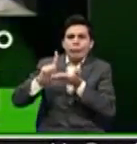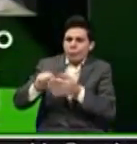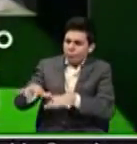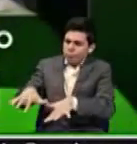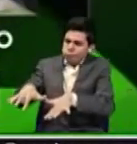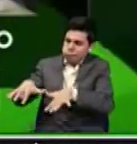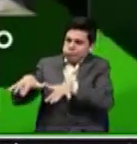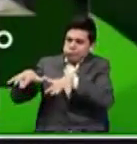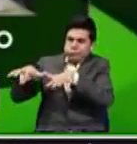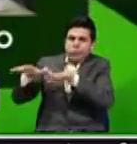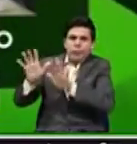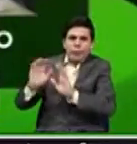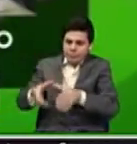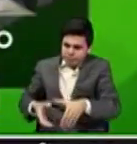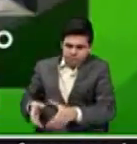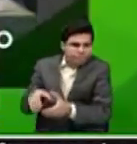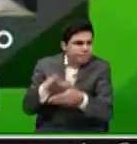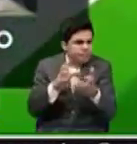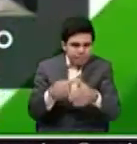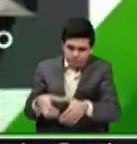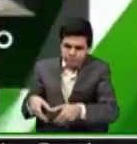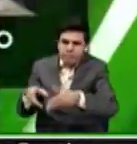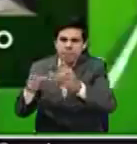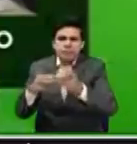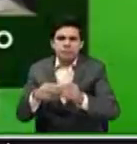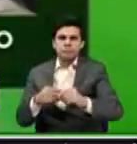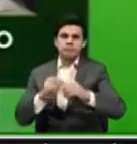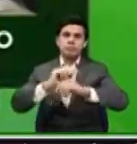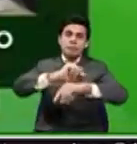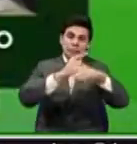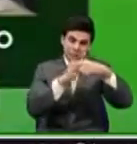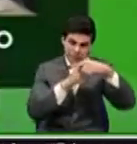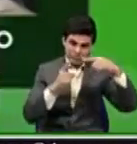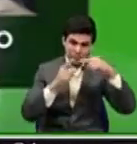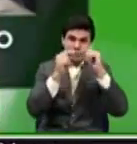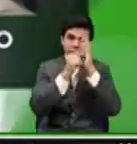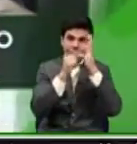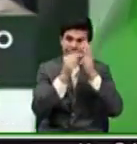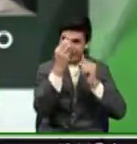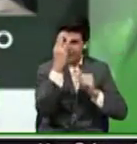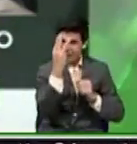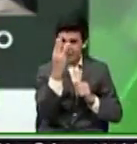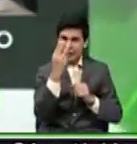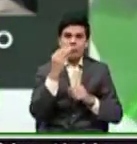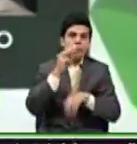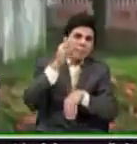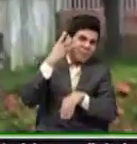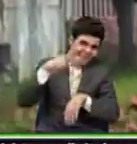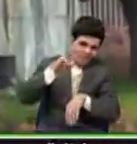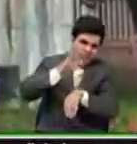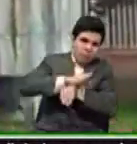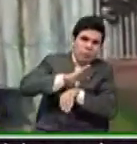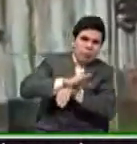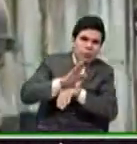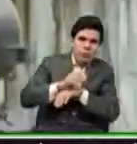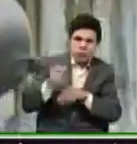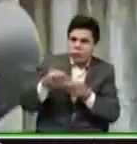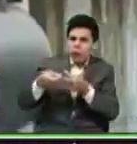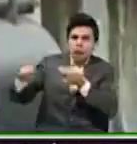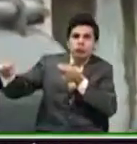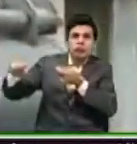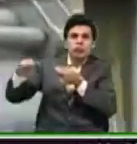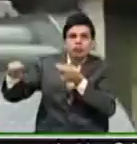tarde, 3 días a la semana, otra vereda que está cerquita acá, a 25 minutos más o